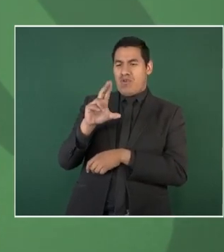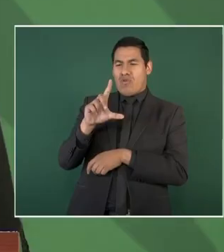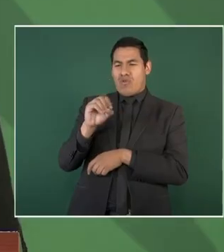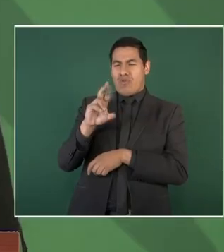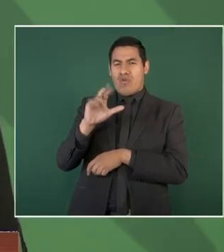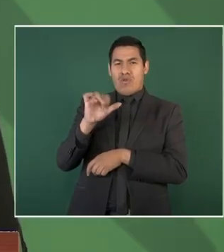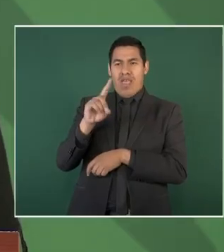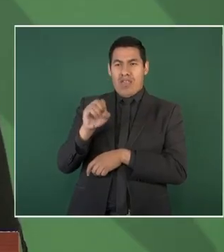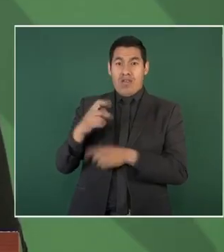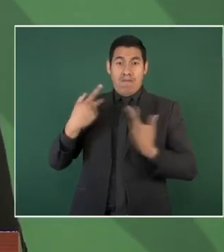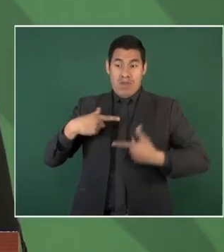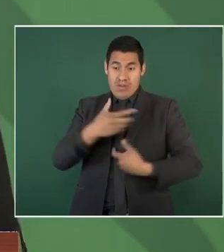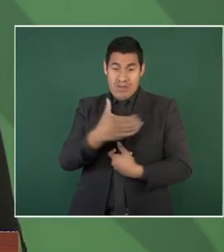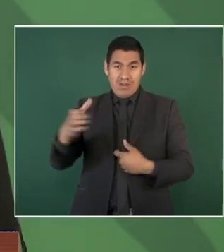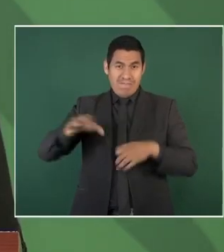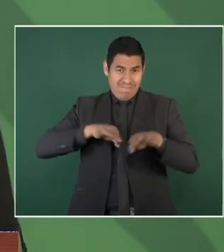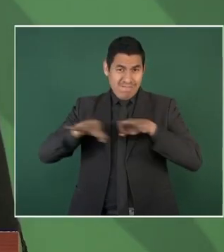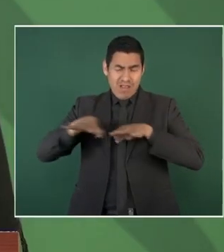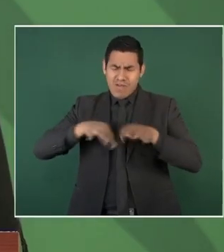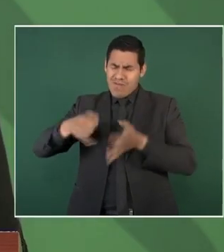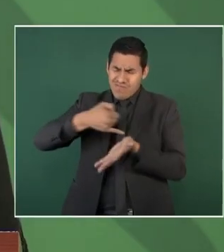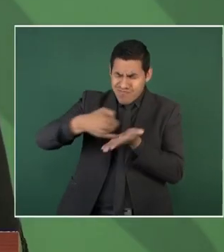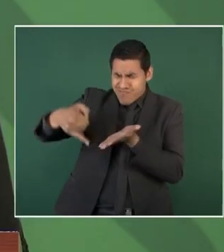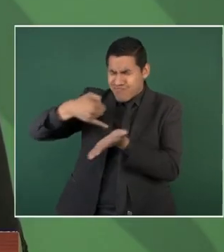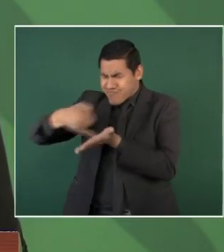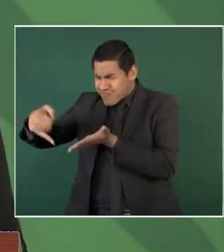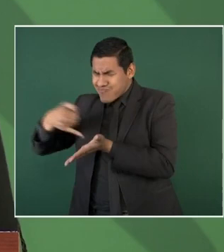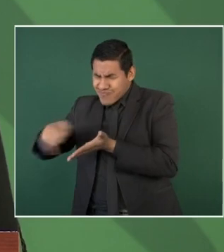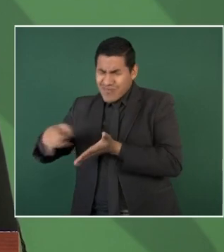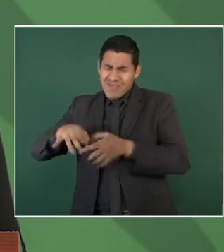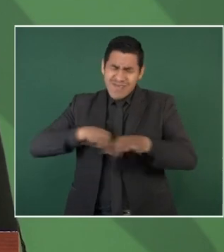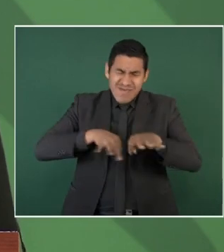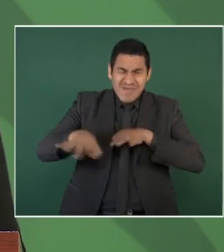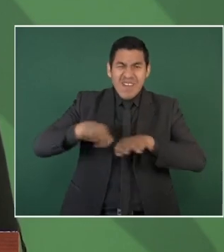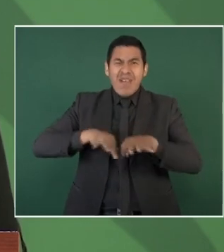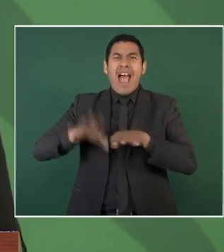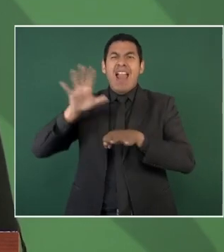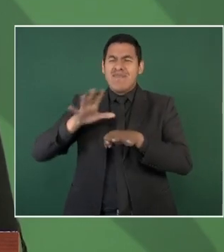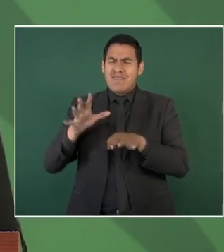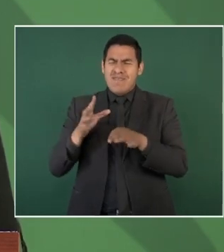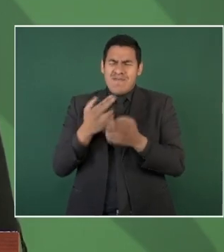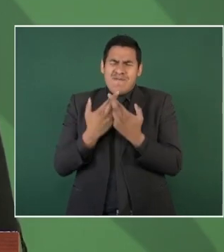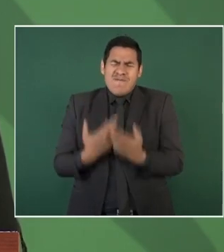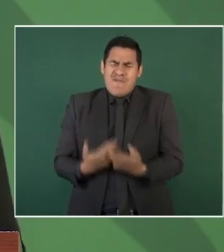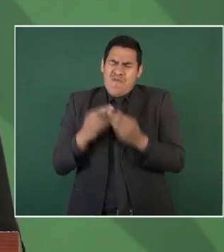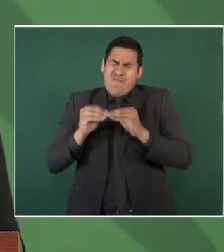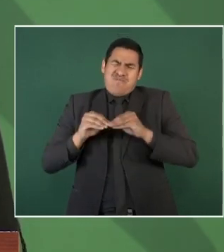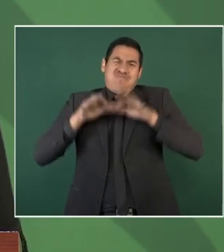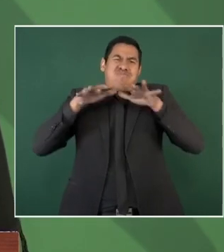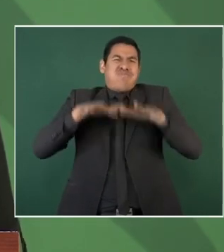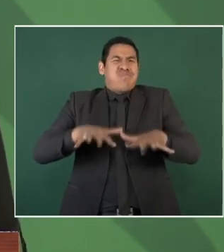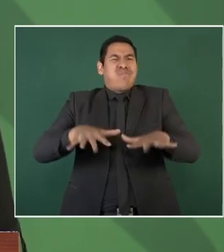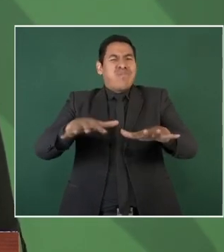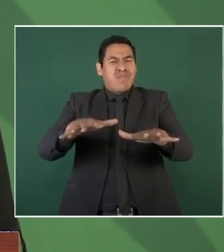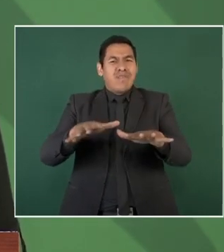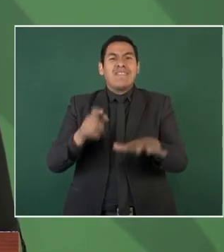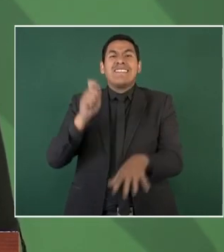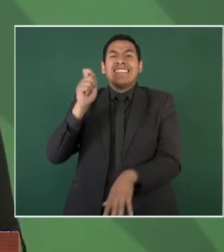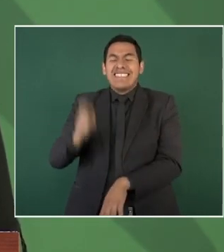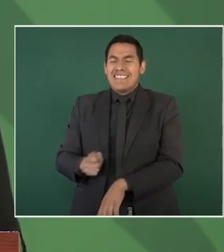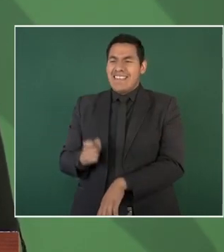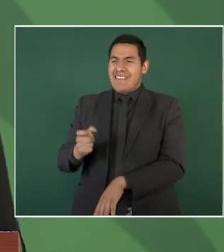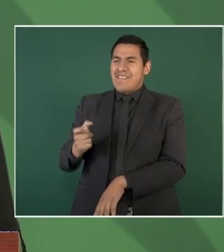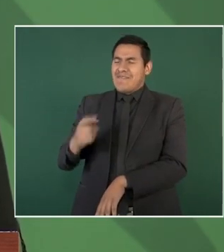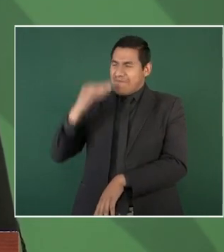campesinas hicieron brotar del desierto un cuerno de la abundancia. Señor presidente, Mexicali lo quiere